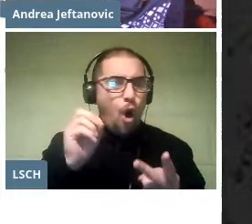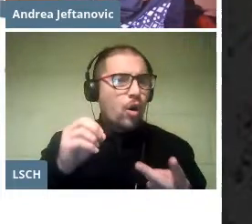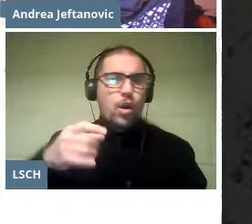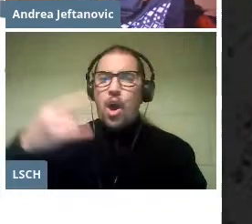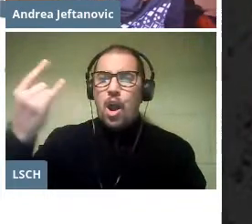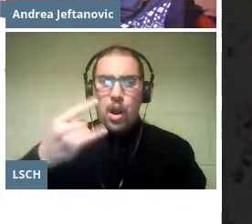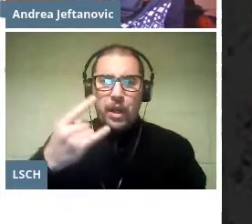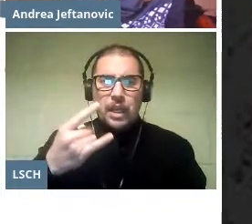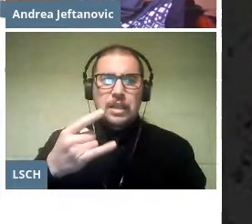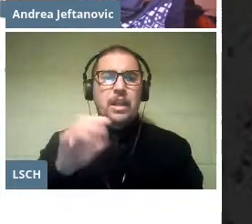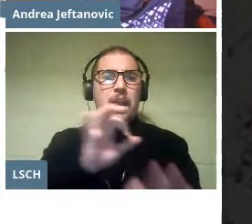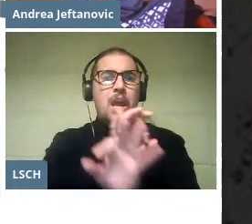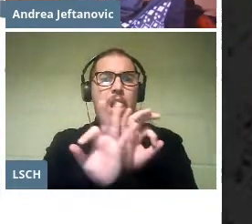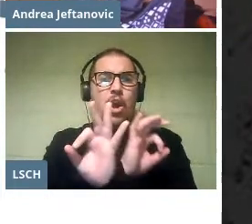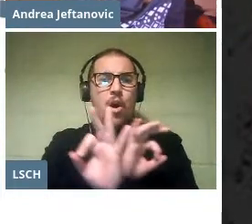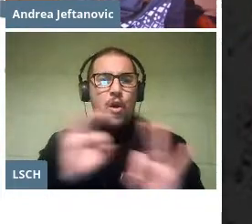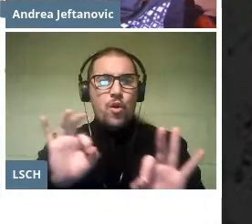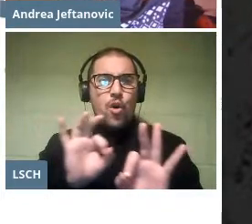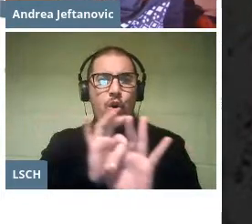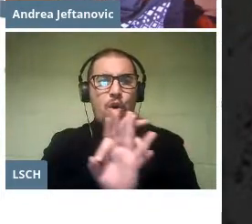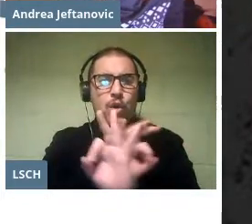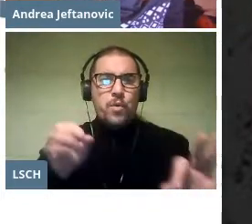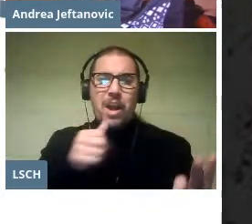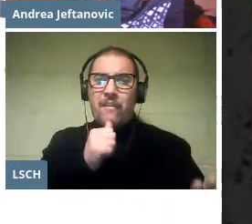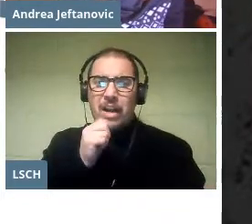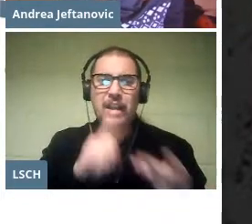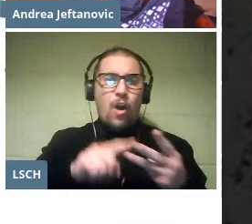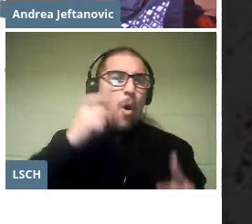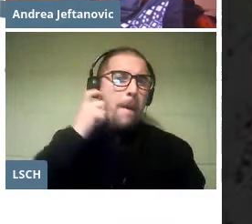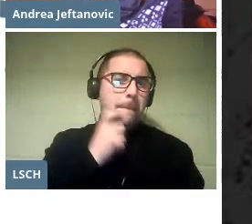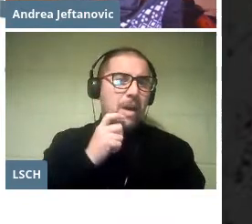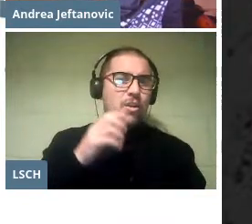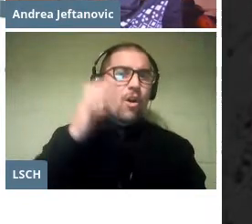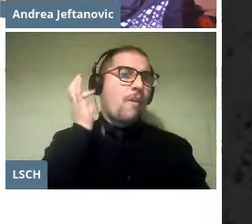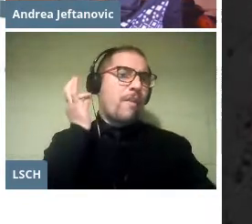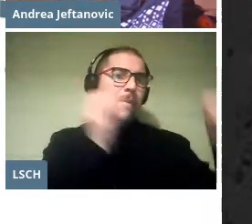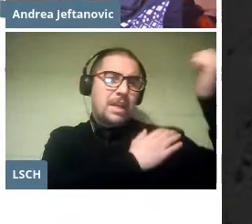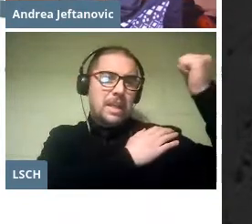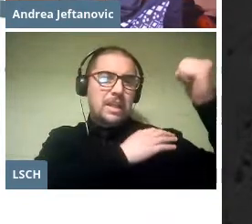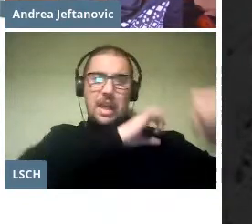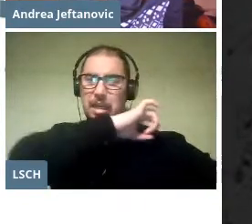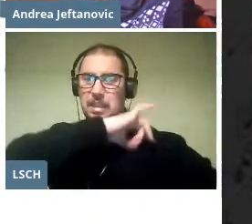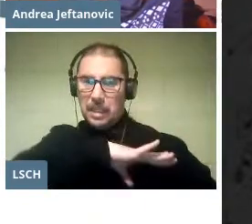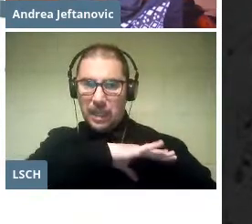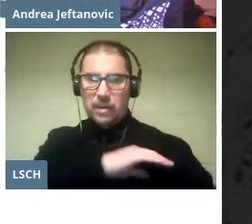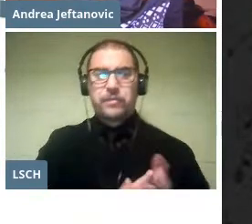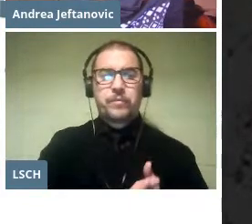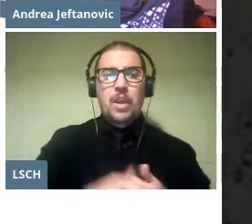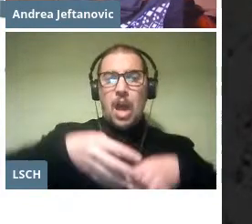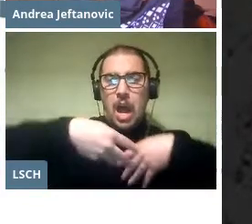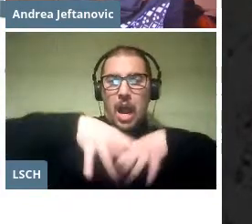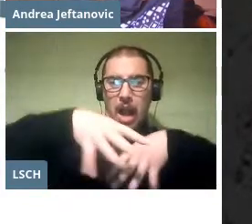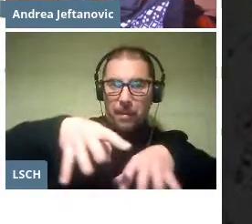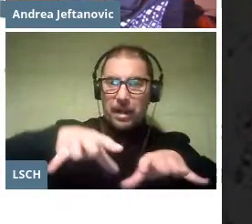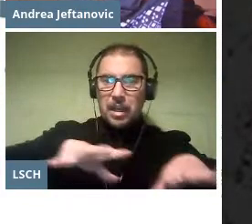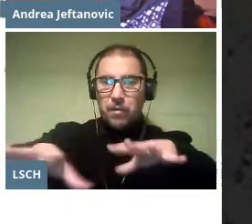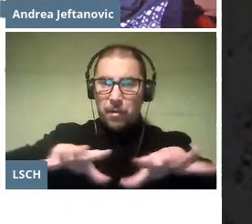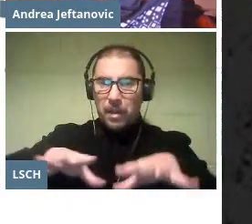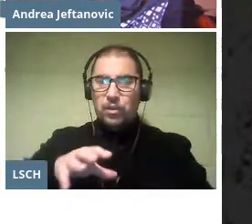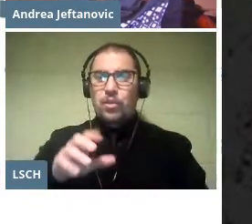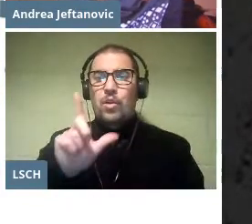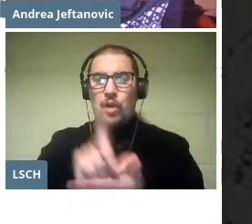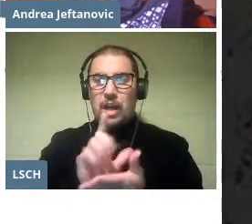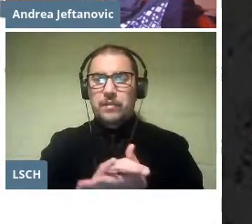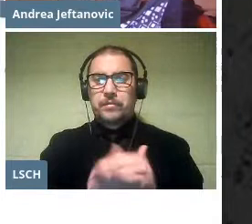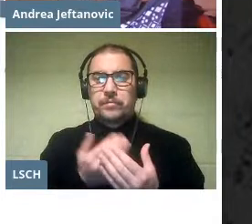Una Menos, o el mayo feminista chileno. En las marchas del movimiento feminista local,